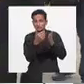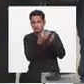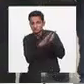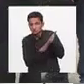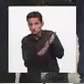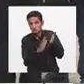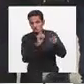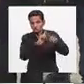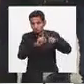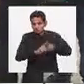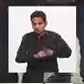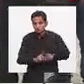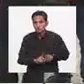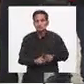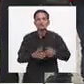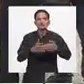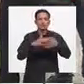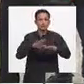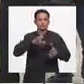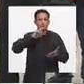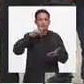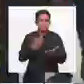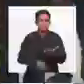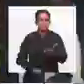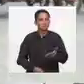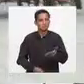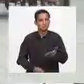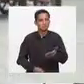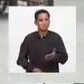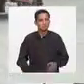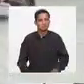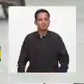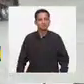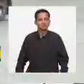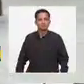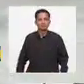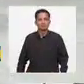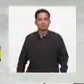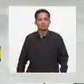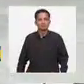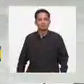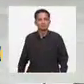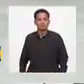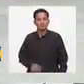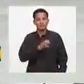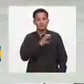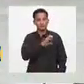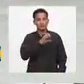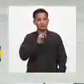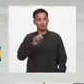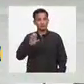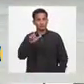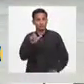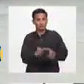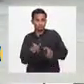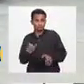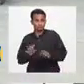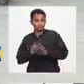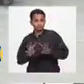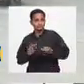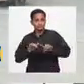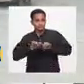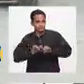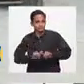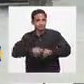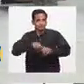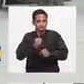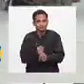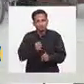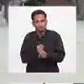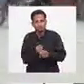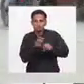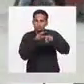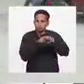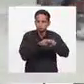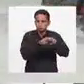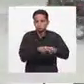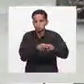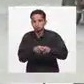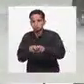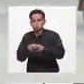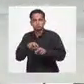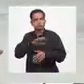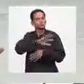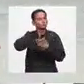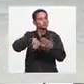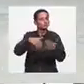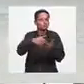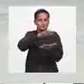y demás inmuebles sobre las infracciones el personal del Consejo Nacional electoral continuará realizando los operativos de fiscalización